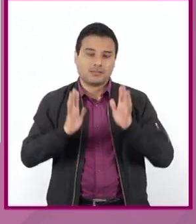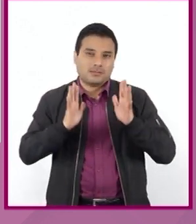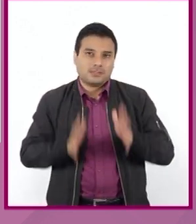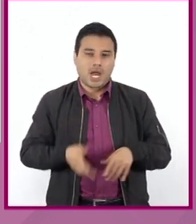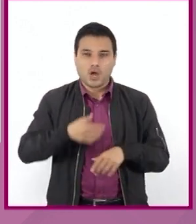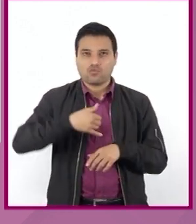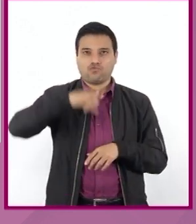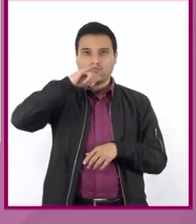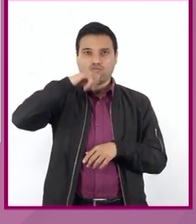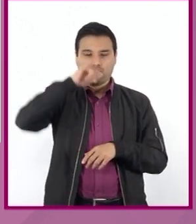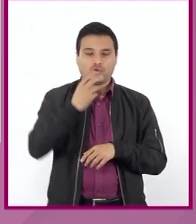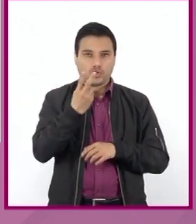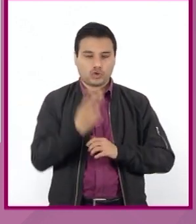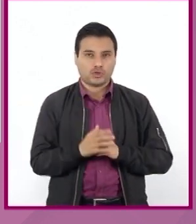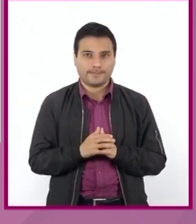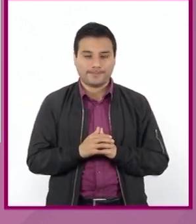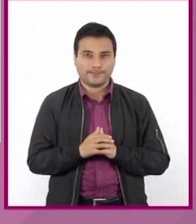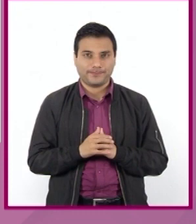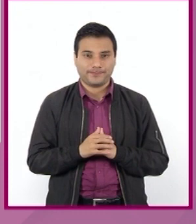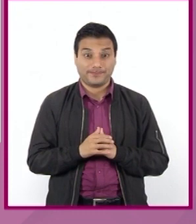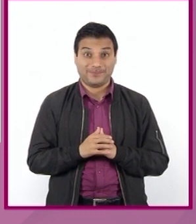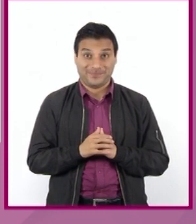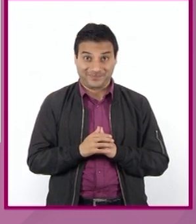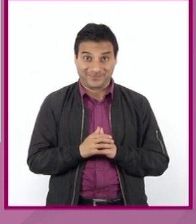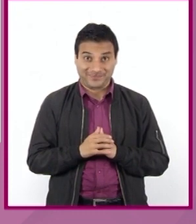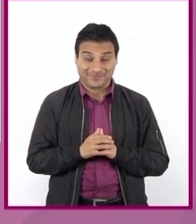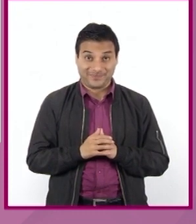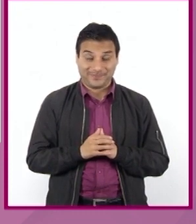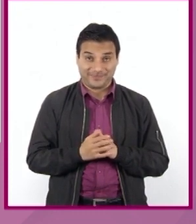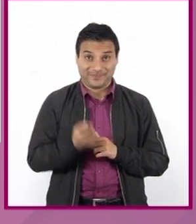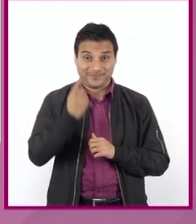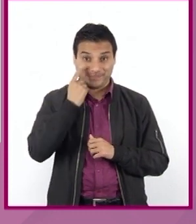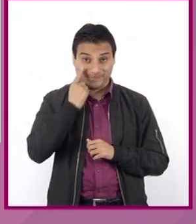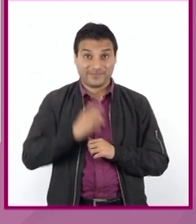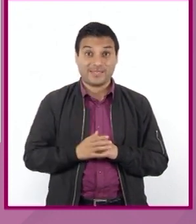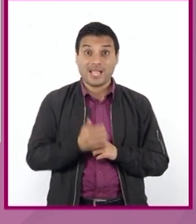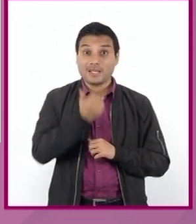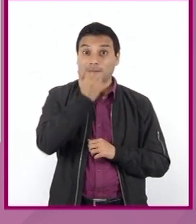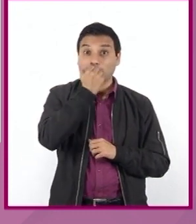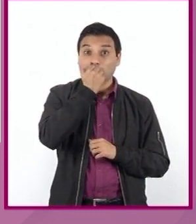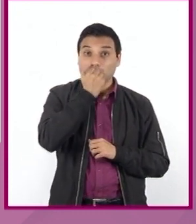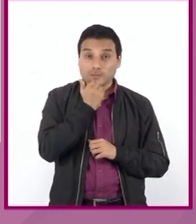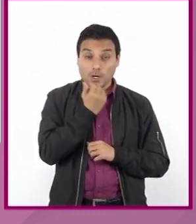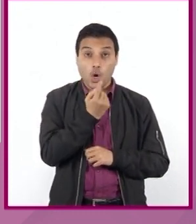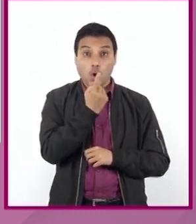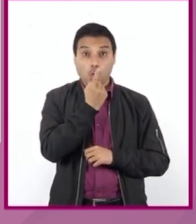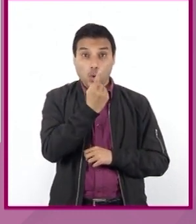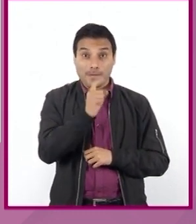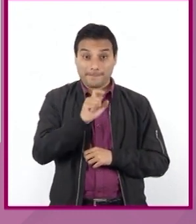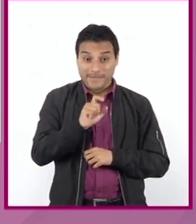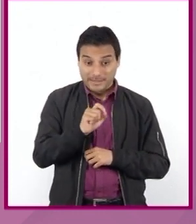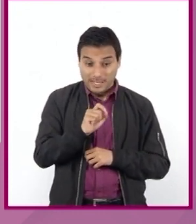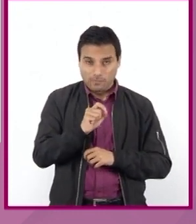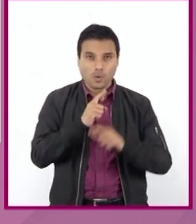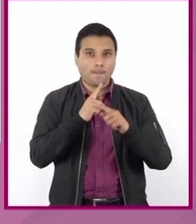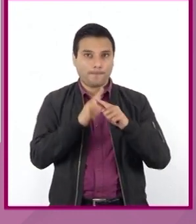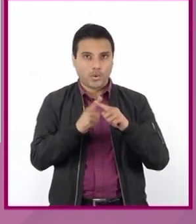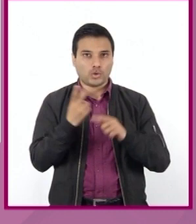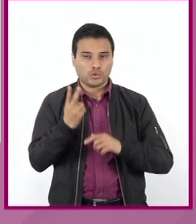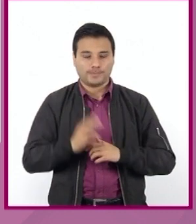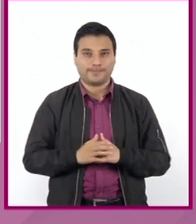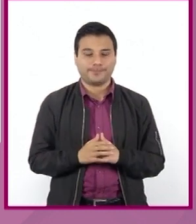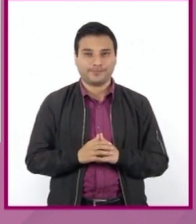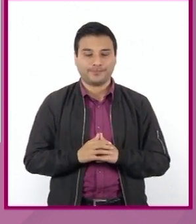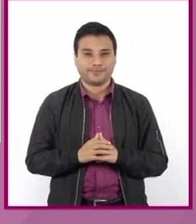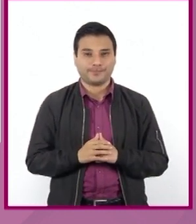día, junto con la cantidad de azúcar, que es el doble de la cantidad que el primer día.